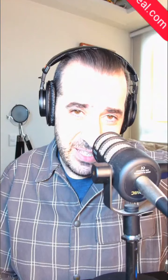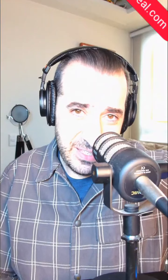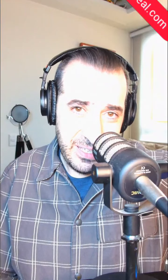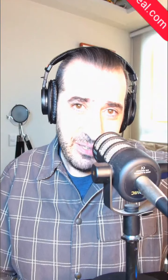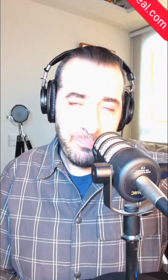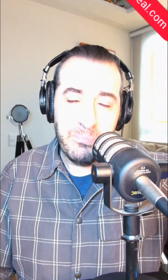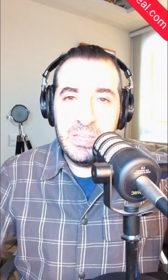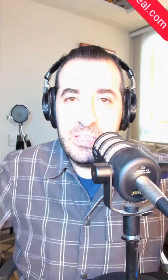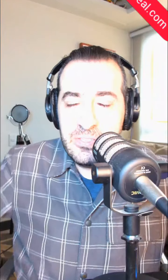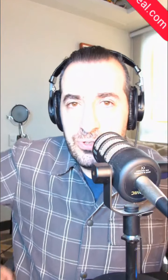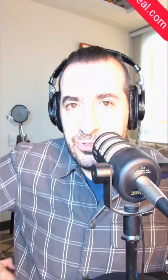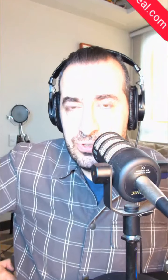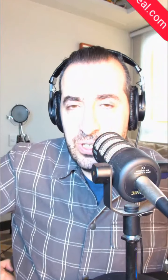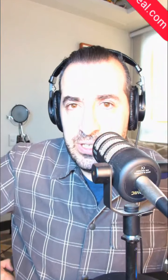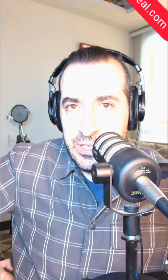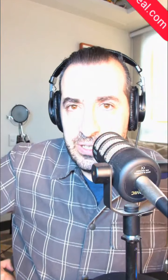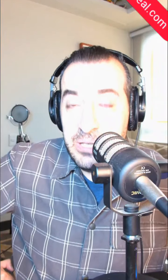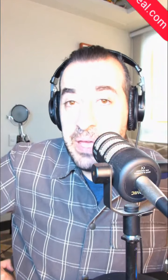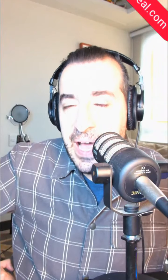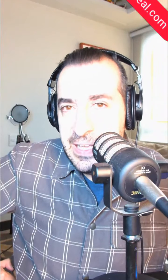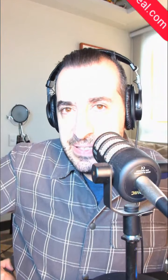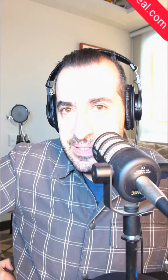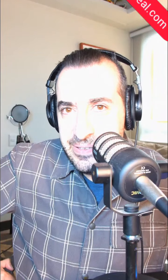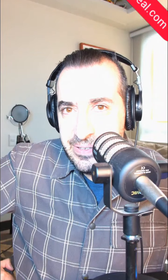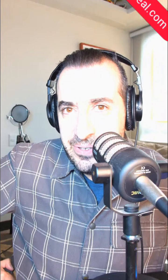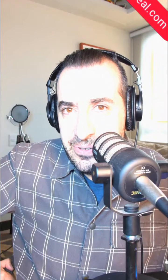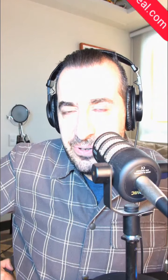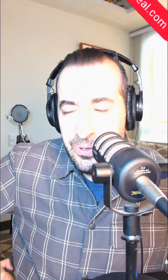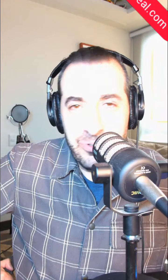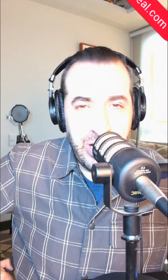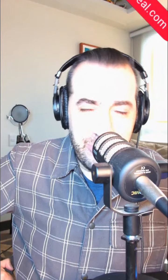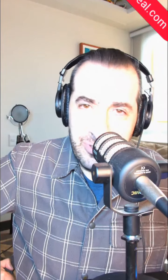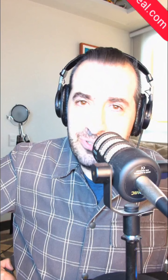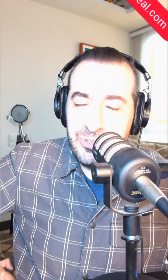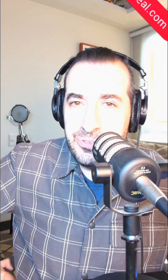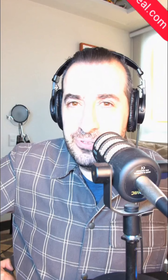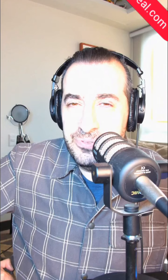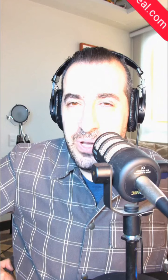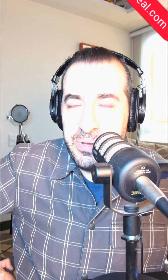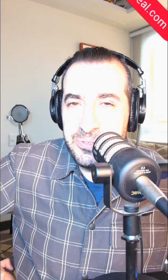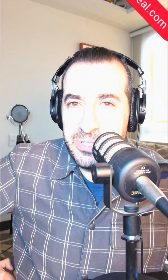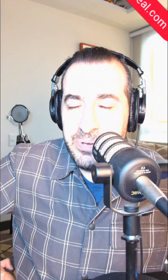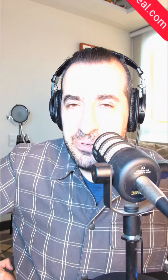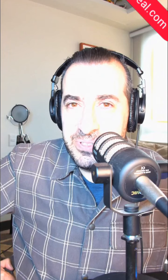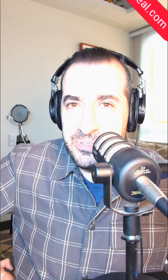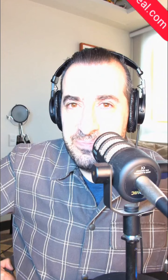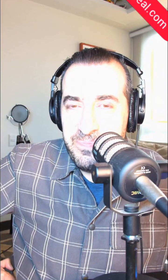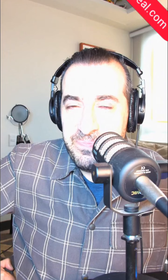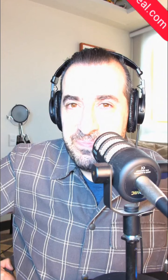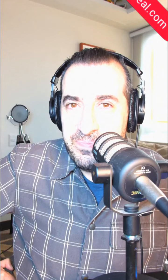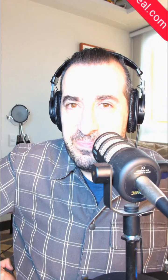tres ministros liberales contra los otros 9